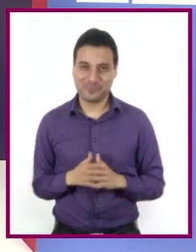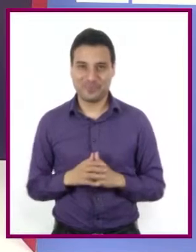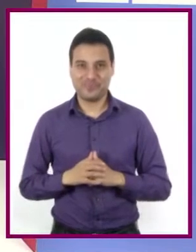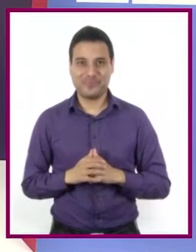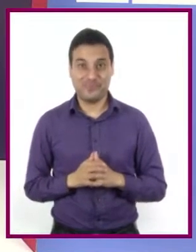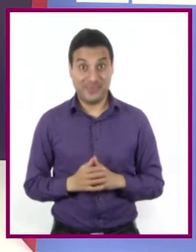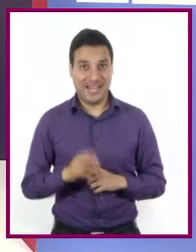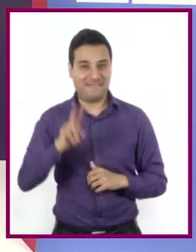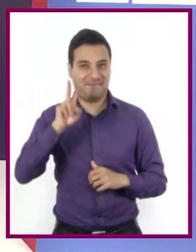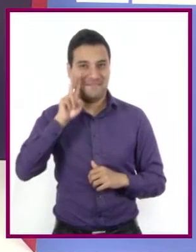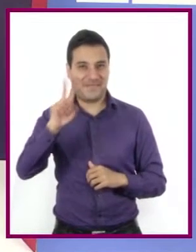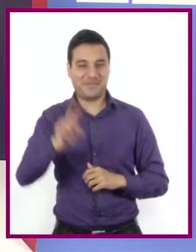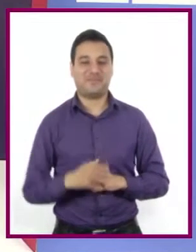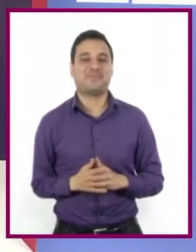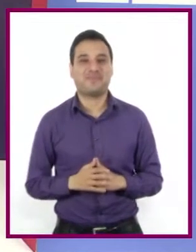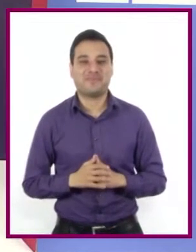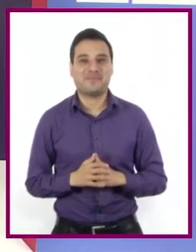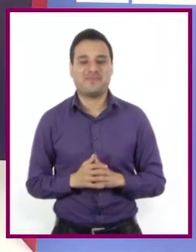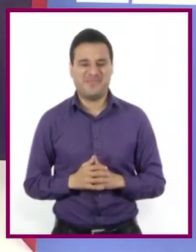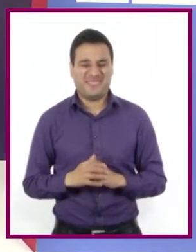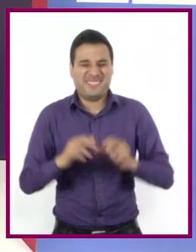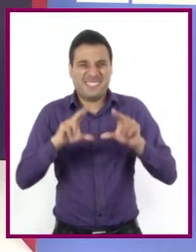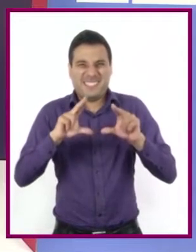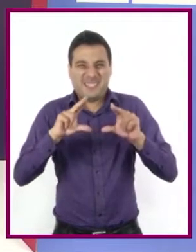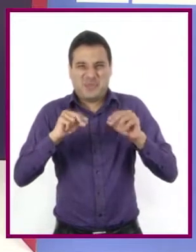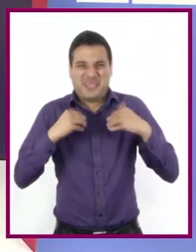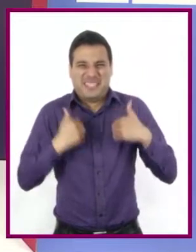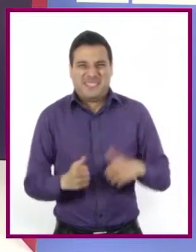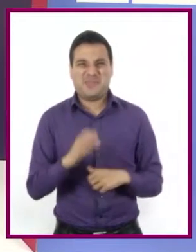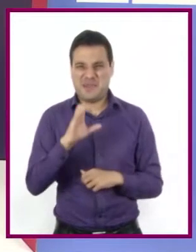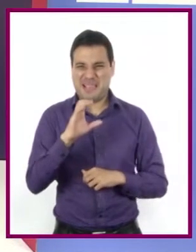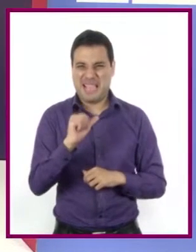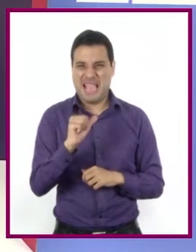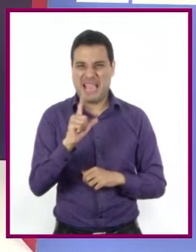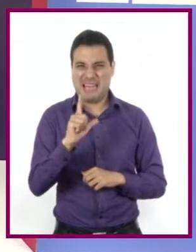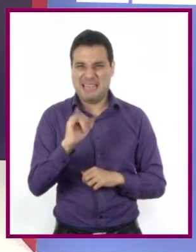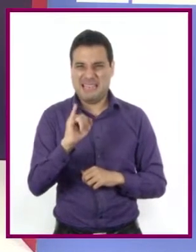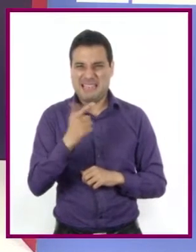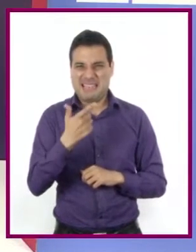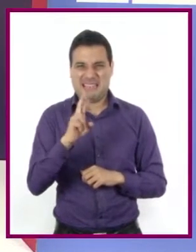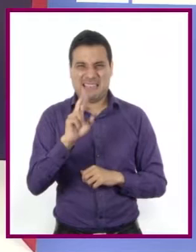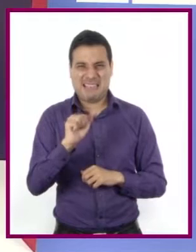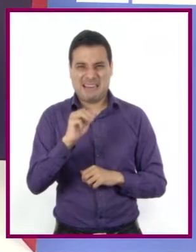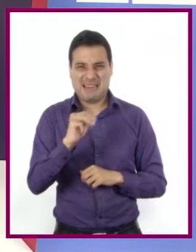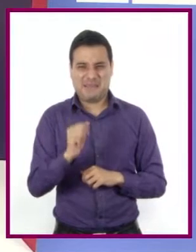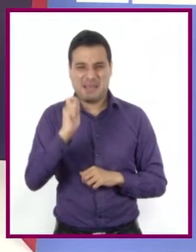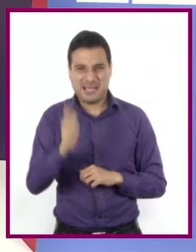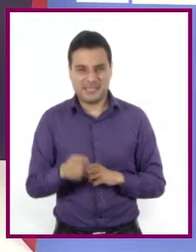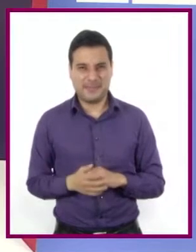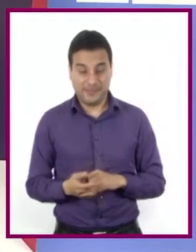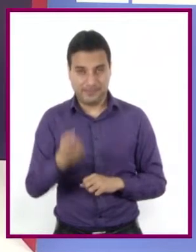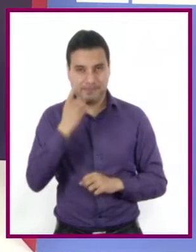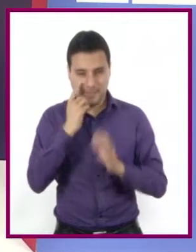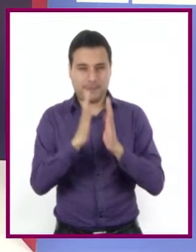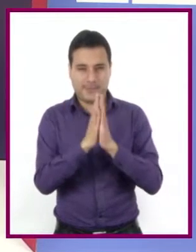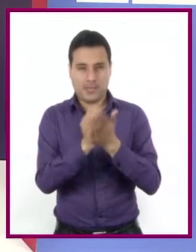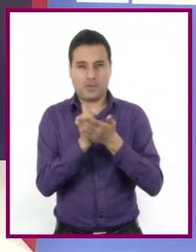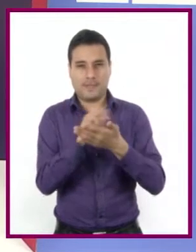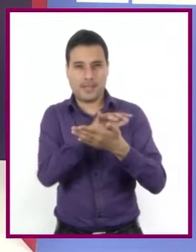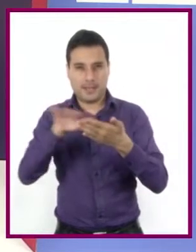Sí, veámoslo. ¿Que no entendí eso de caligramas? ¿Nos puedes ayudar a leer el